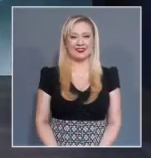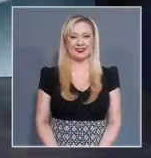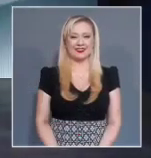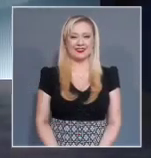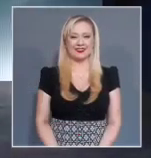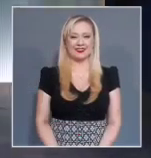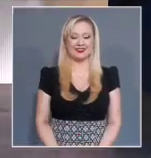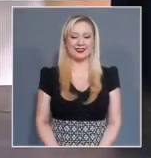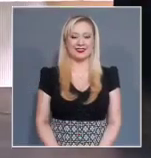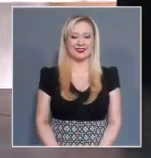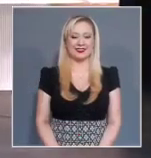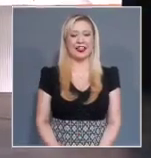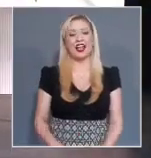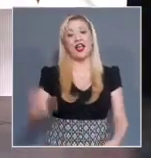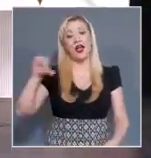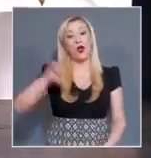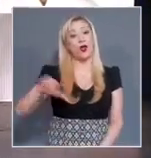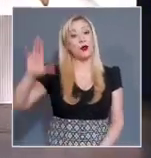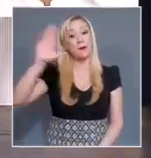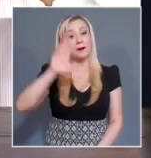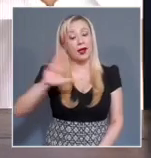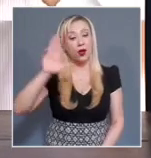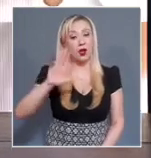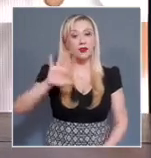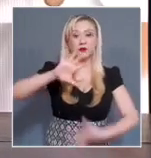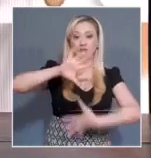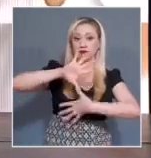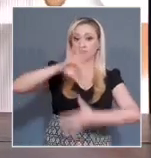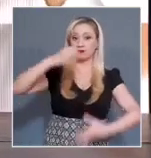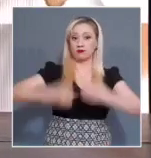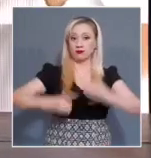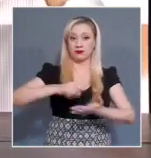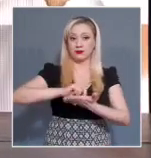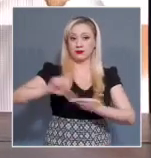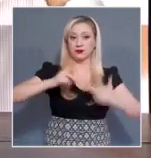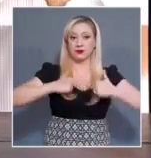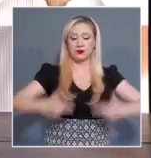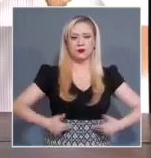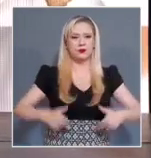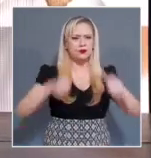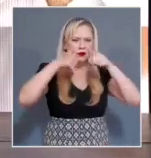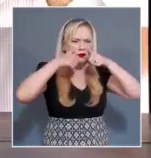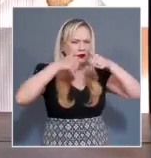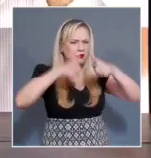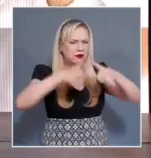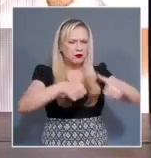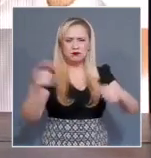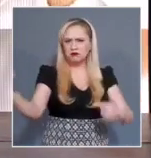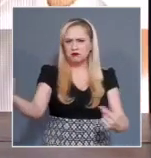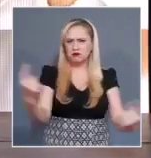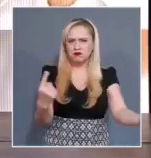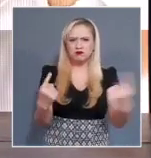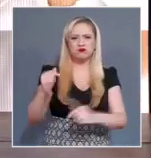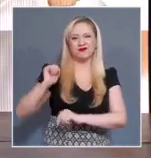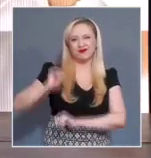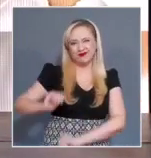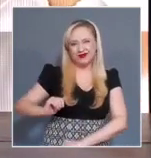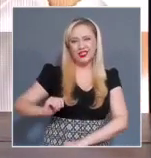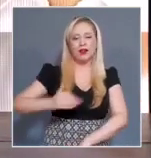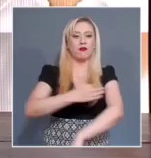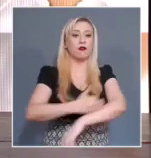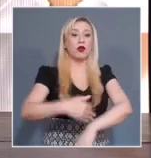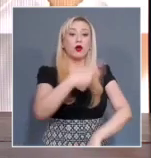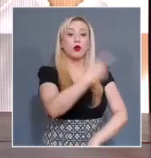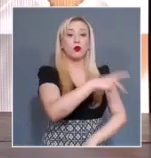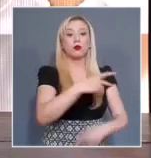Y este miércoles, la Corte Interamericana de Derechos Humanos escuchó los argumentos de las autoridades y familiares de una persona víctima de